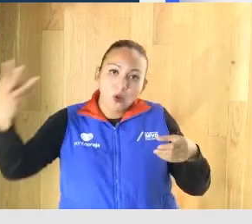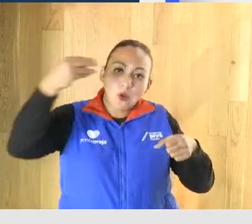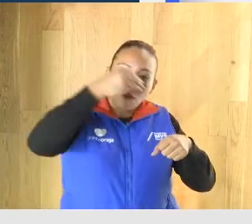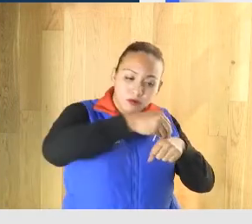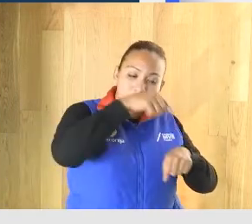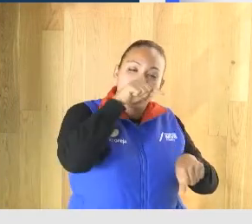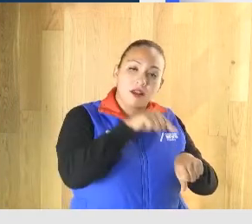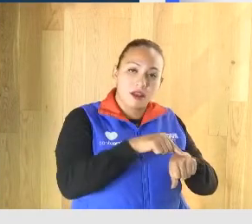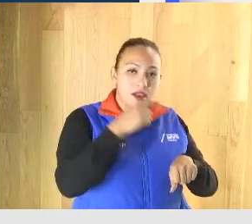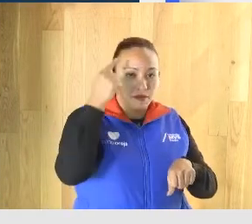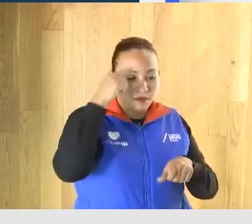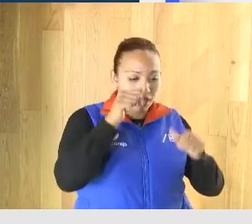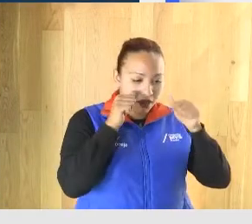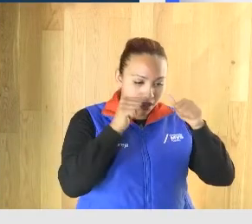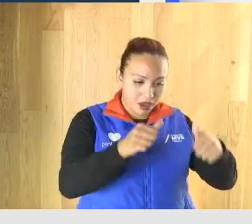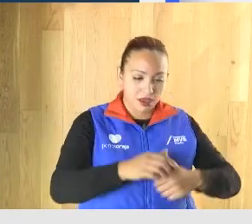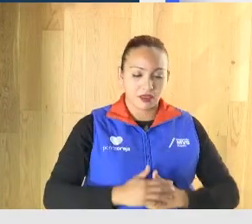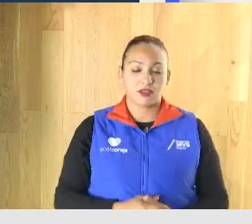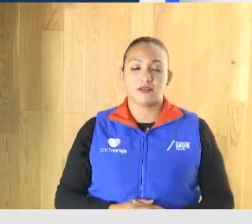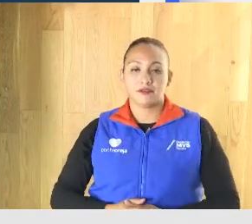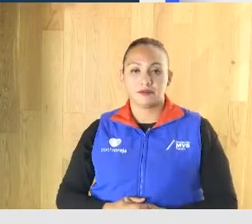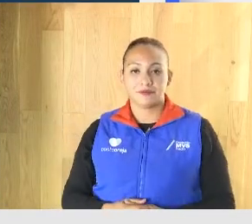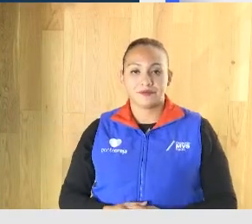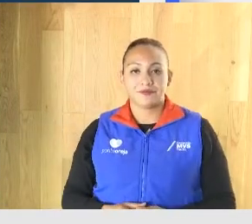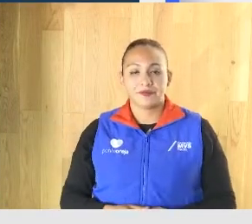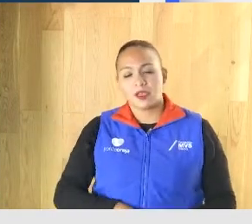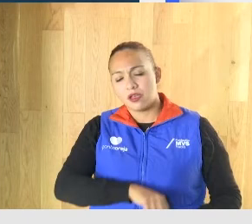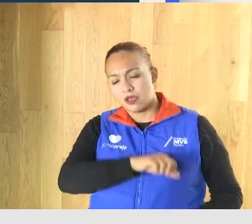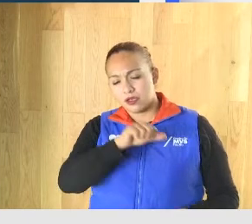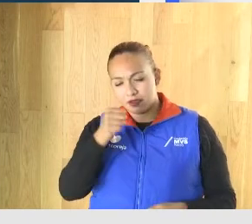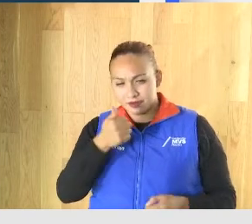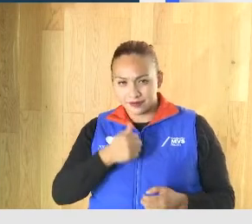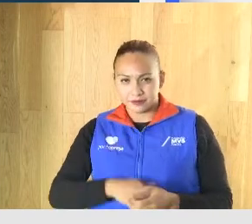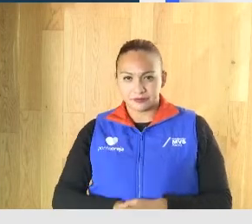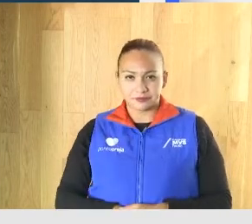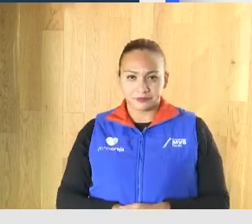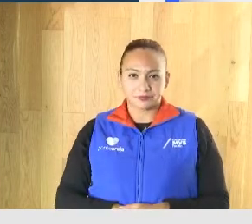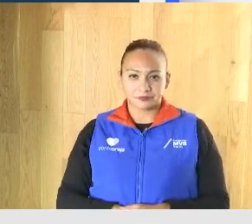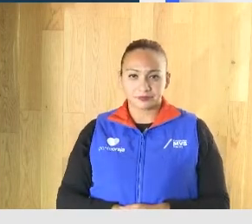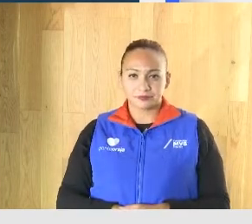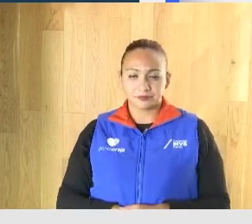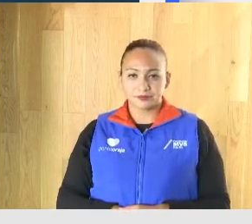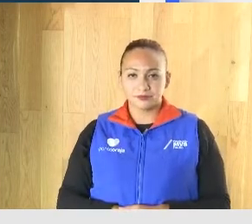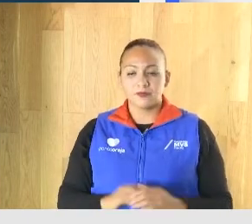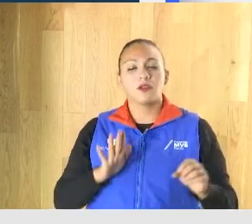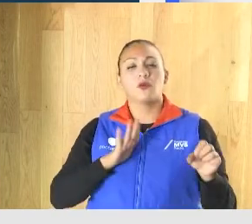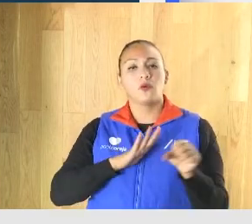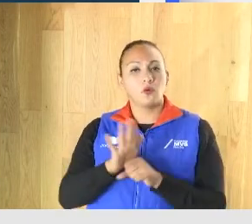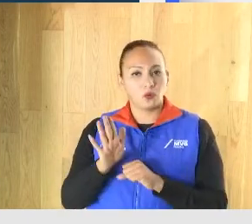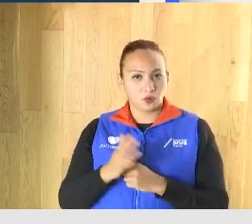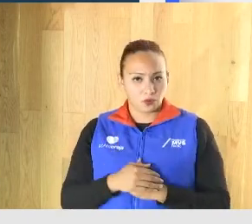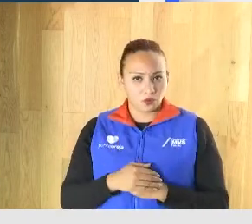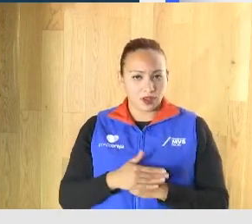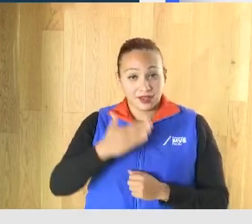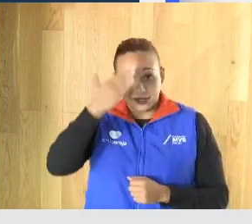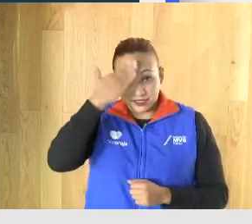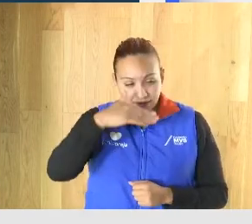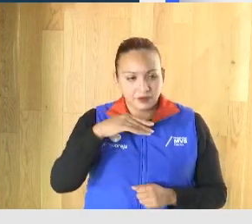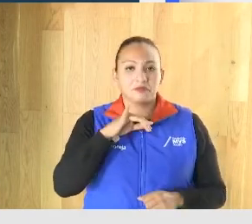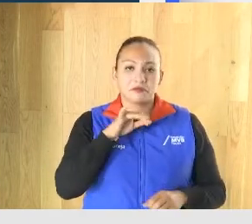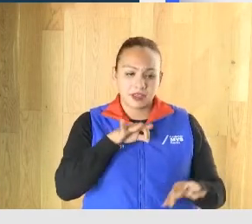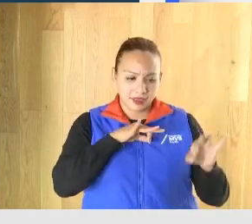noticia. Otra de las cosas, de las tendencias, ¿no? Pues el tema del talento y el empleo,